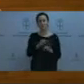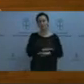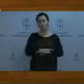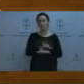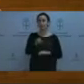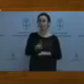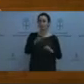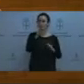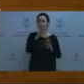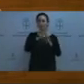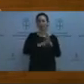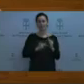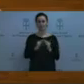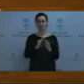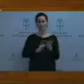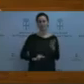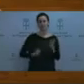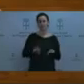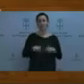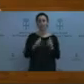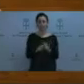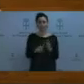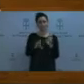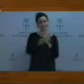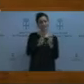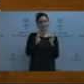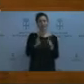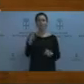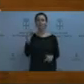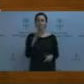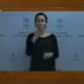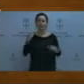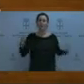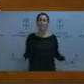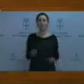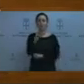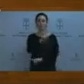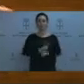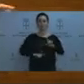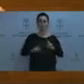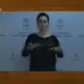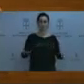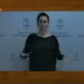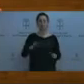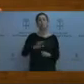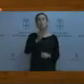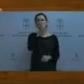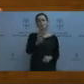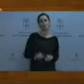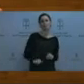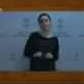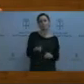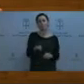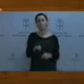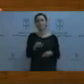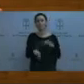reglamentario completo de la ley contribuiría a mejorar el problema. Para ello se aprobó. Por eso